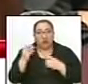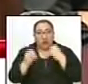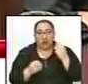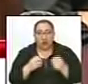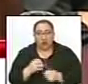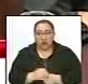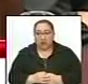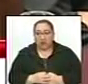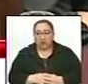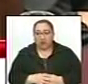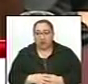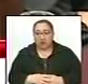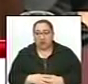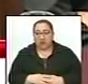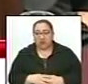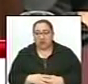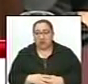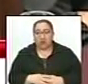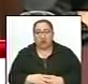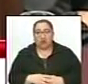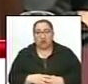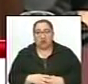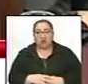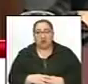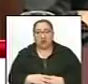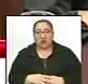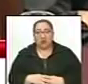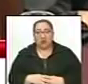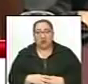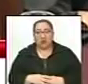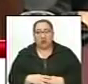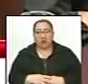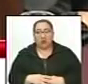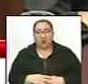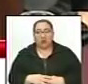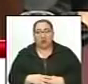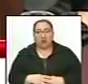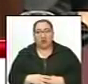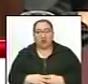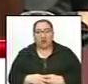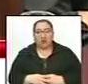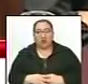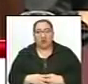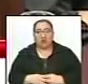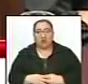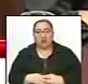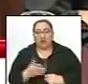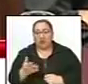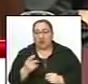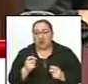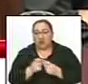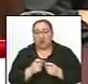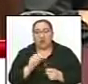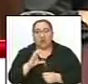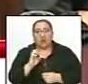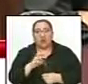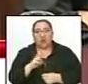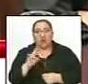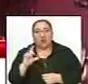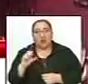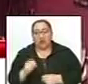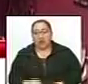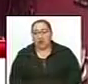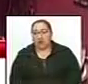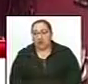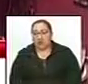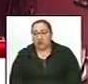opinar y dar su posición respecto al informe que ha sustentado el día de hoy el presidente de la subcomisión de acusaciones. Tiene la palabra, congresista Ceballos.